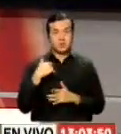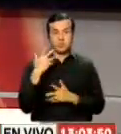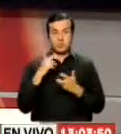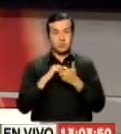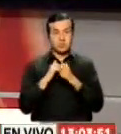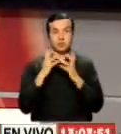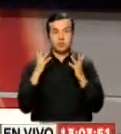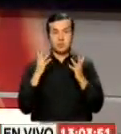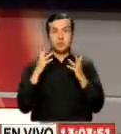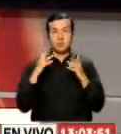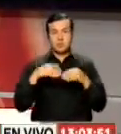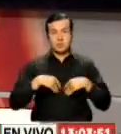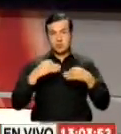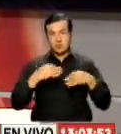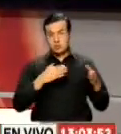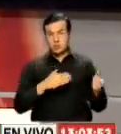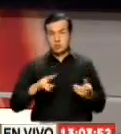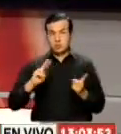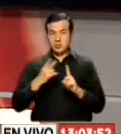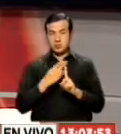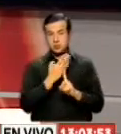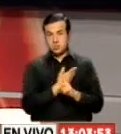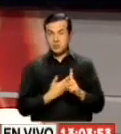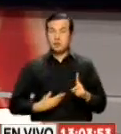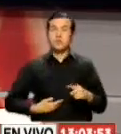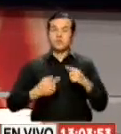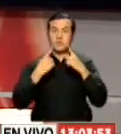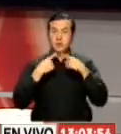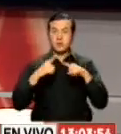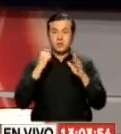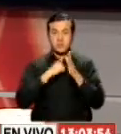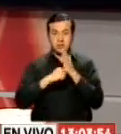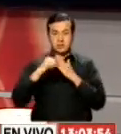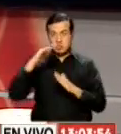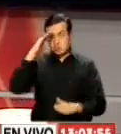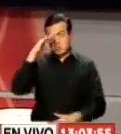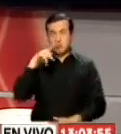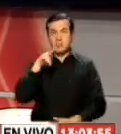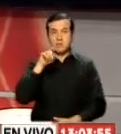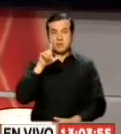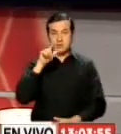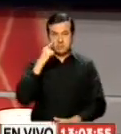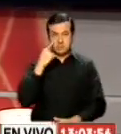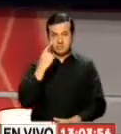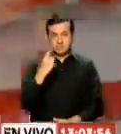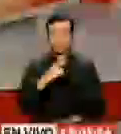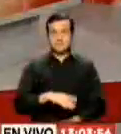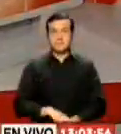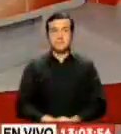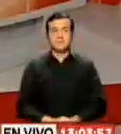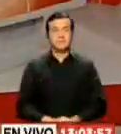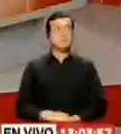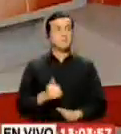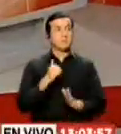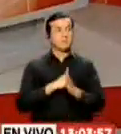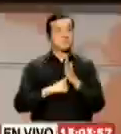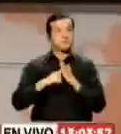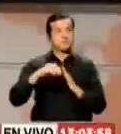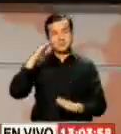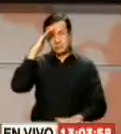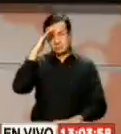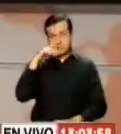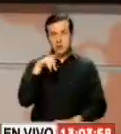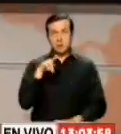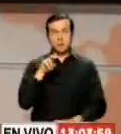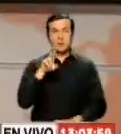no posee ningún impedimento para asumir precisamente la vicepresidencia. Así lo informó la ministra del Interior, María Paula Romo. La ministra del Interior, María